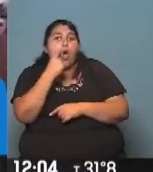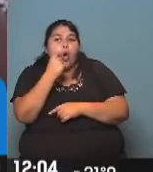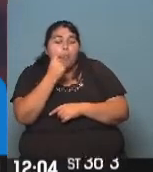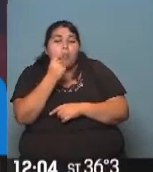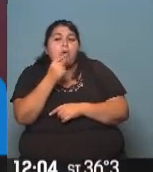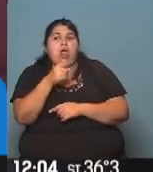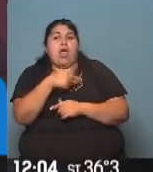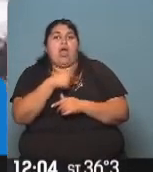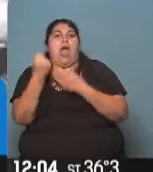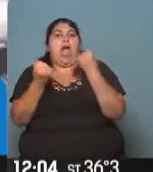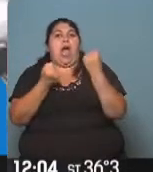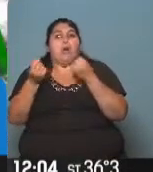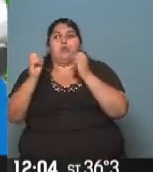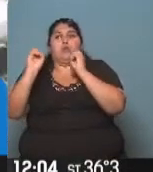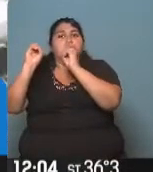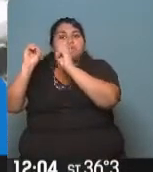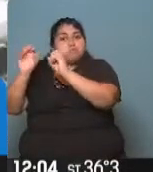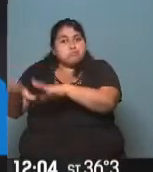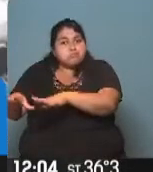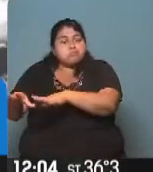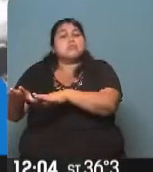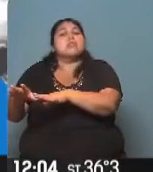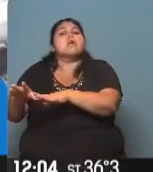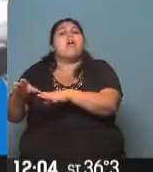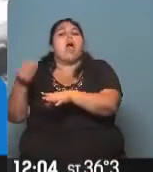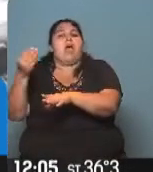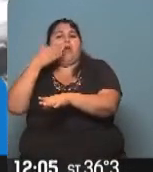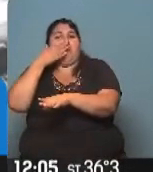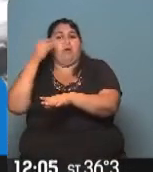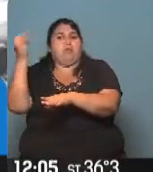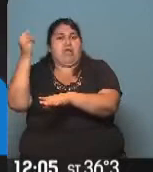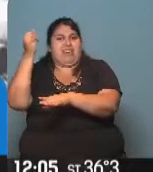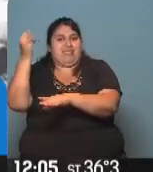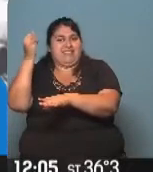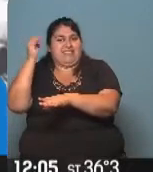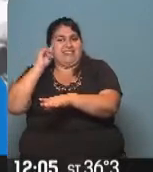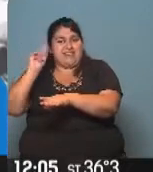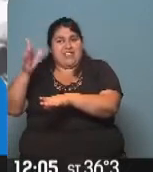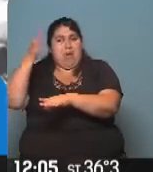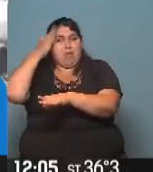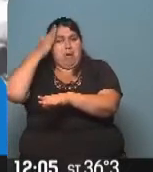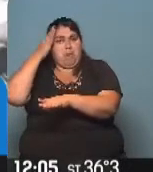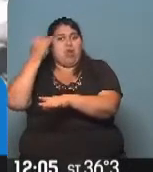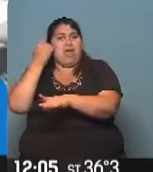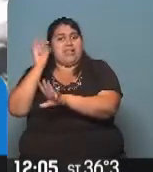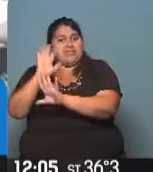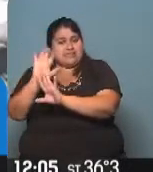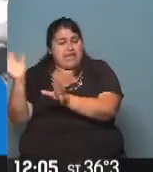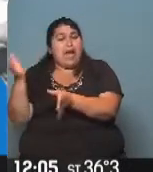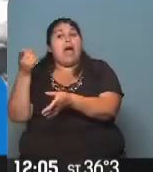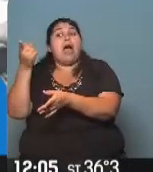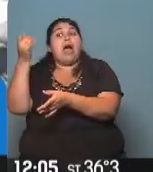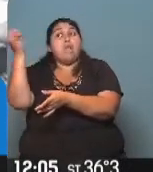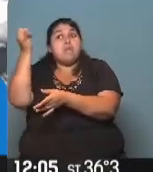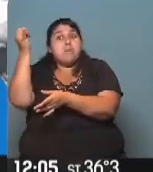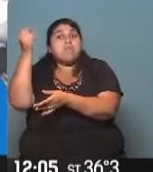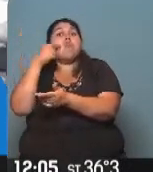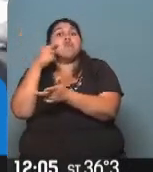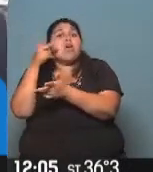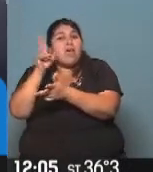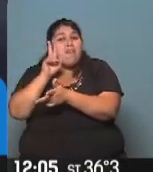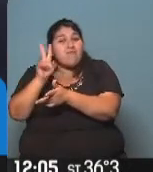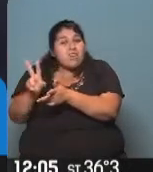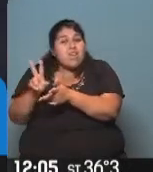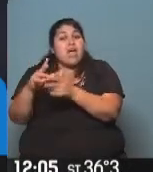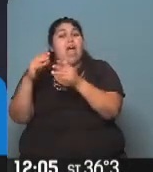su automóvil que fue tomado por las cámaras de seguridad del municipio de san fernando en las cámaras de seguridad se ve al fiat